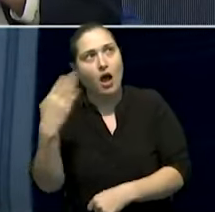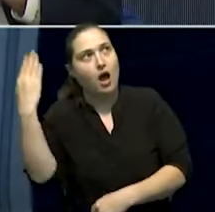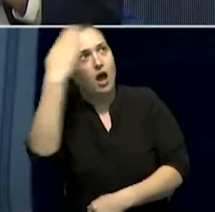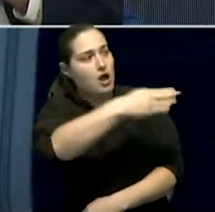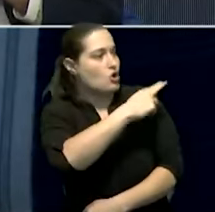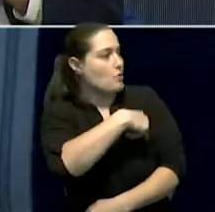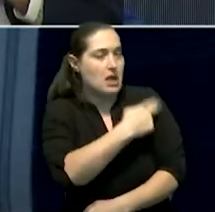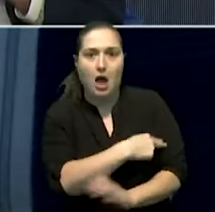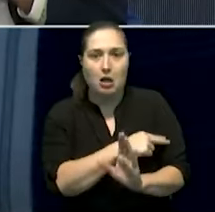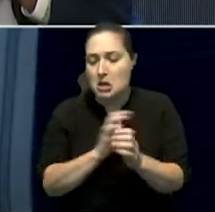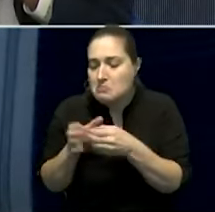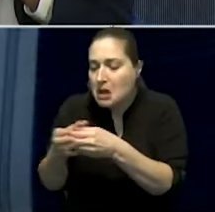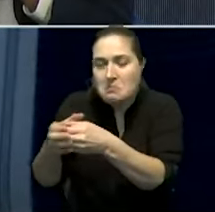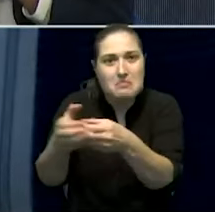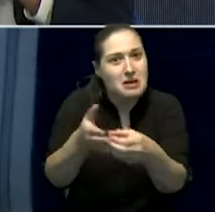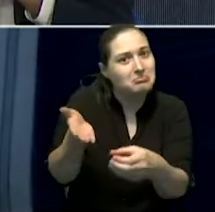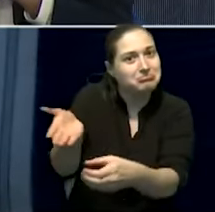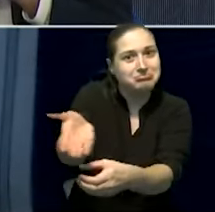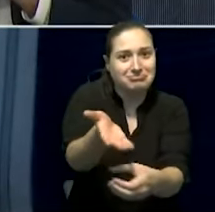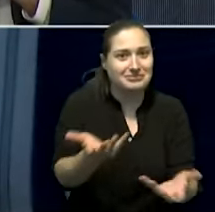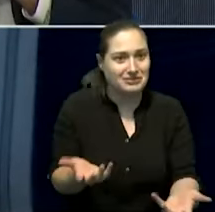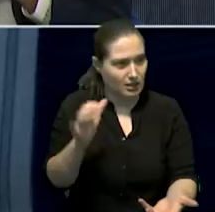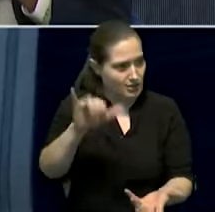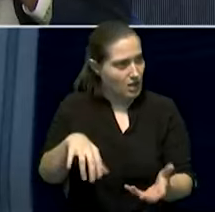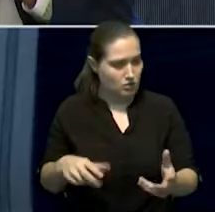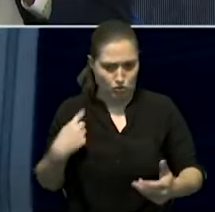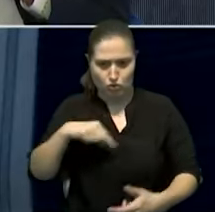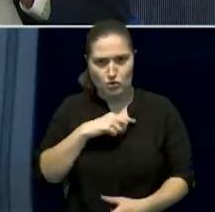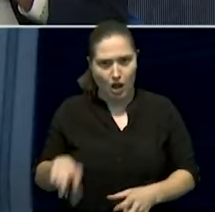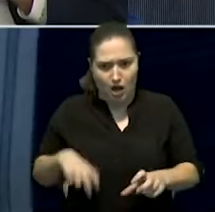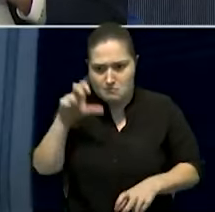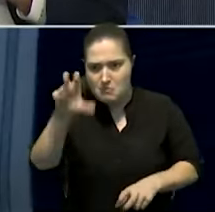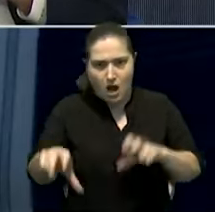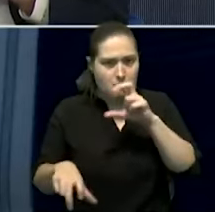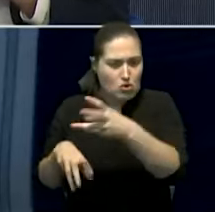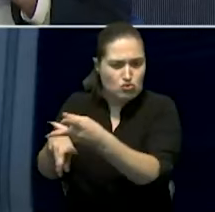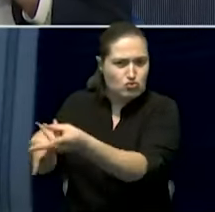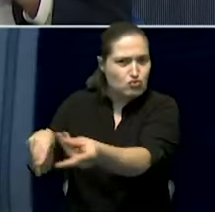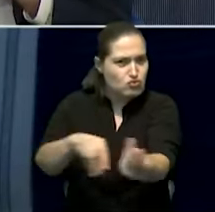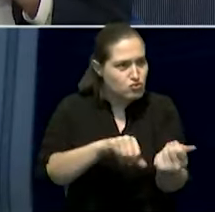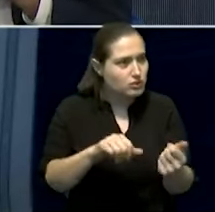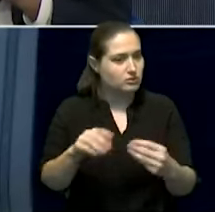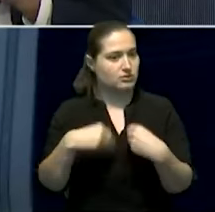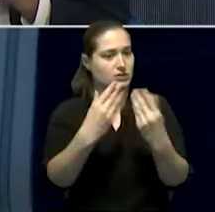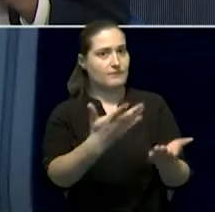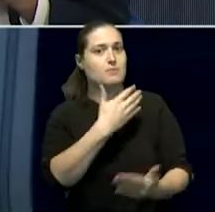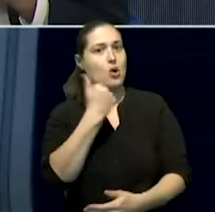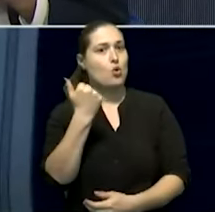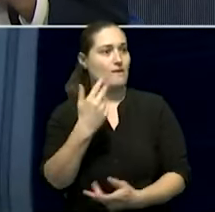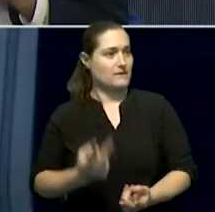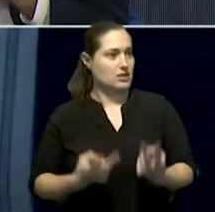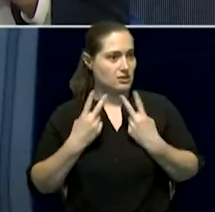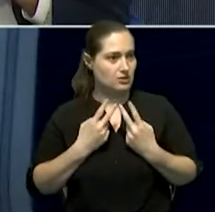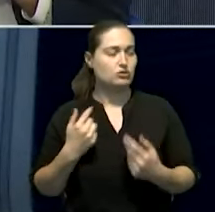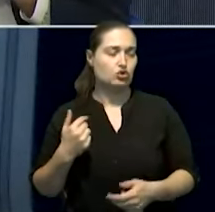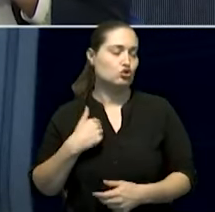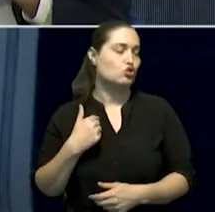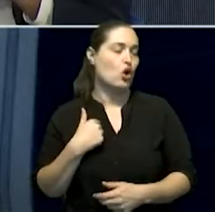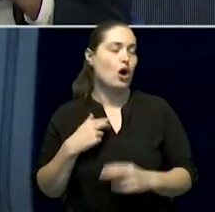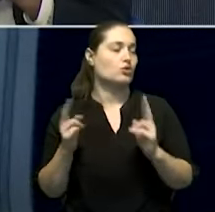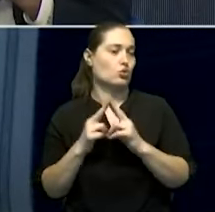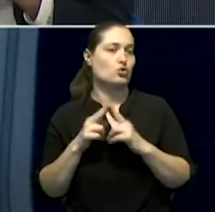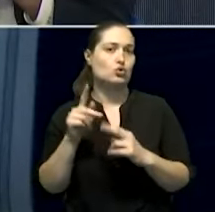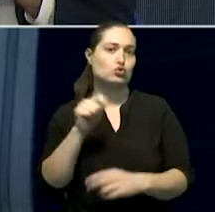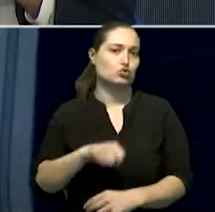de de salud Esas son las inversiones que vamos a hacer en Seguridad Ciudadana Por ejemplo yo que conozco el sector turístico lo que está